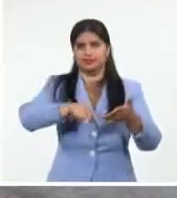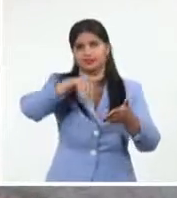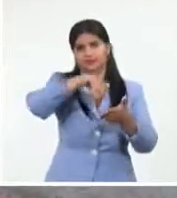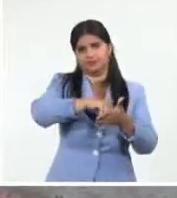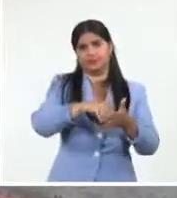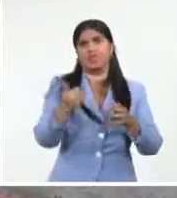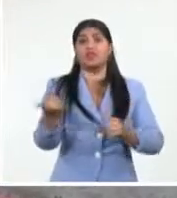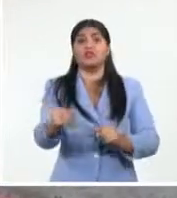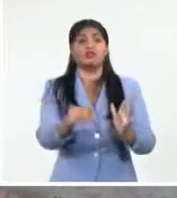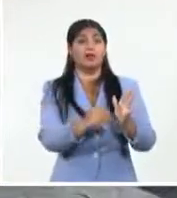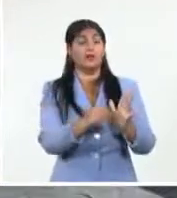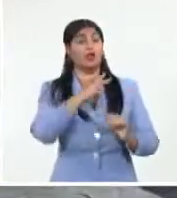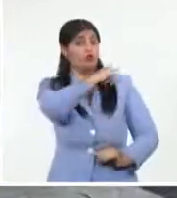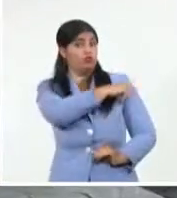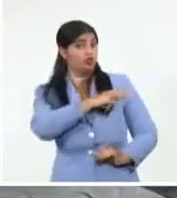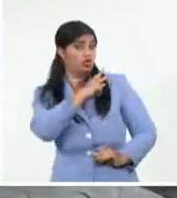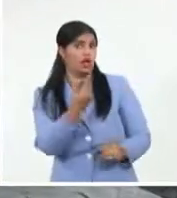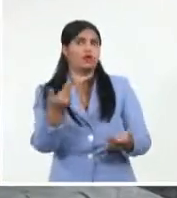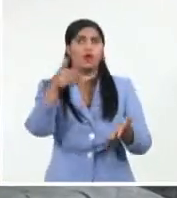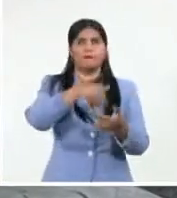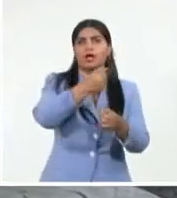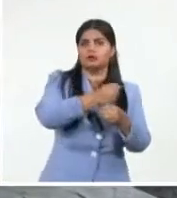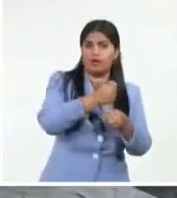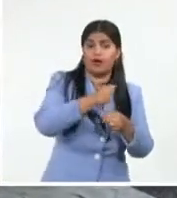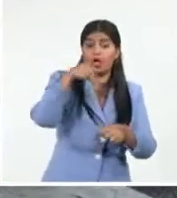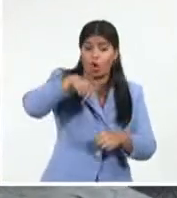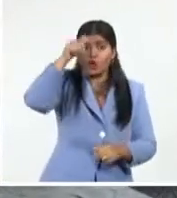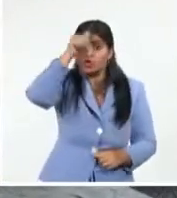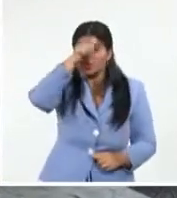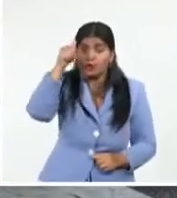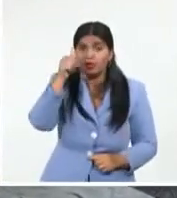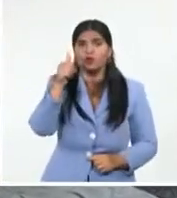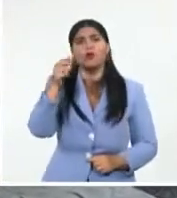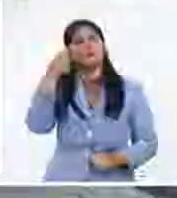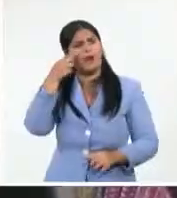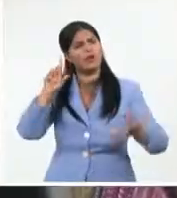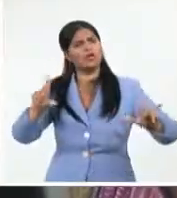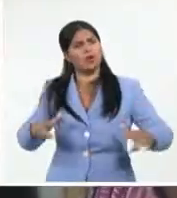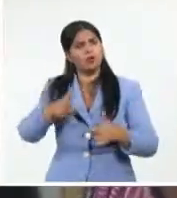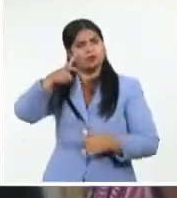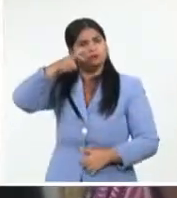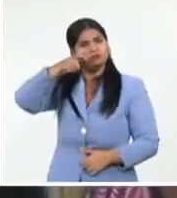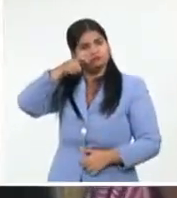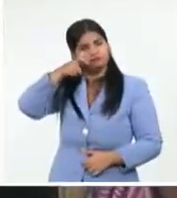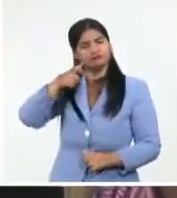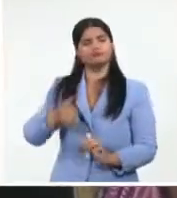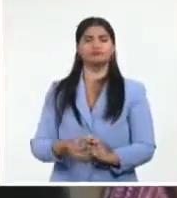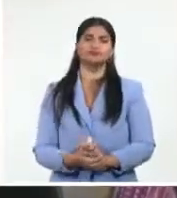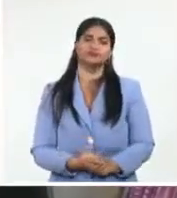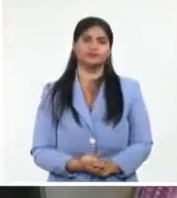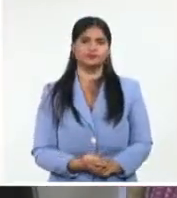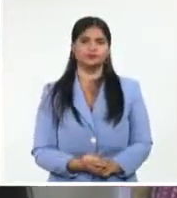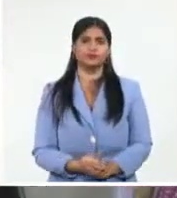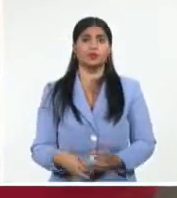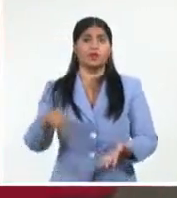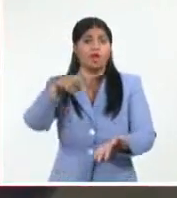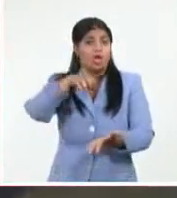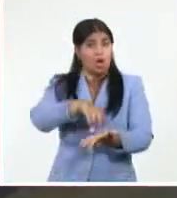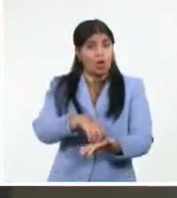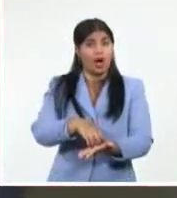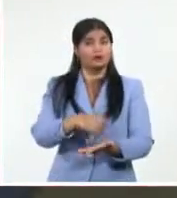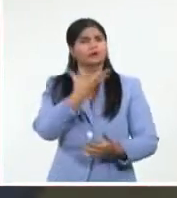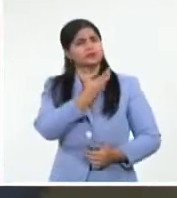10.000 autoridades electorales laboran este domingo para garantizar el éxito de las elecciones municipales en un territorio que, a pesar de